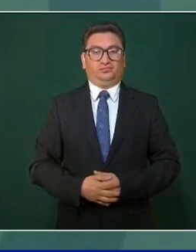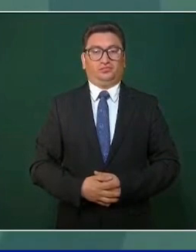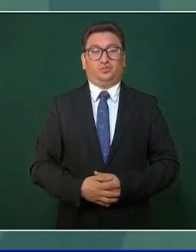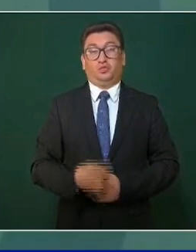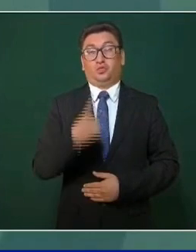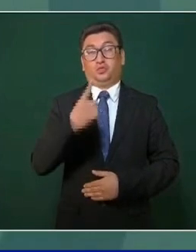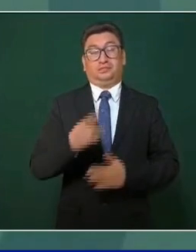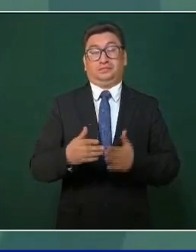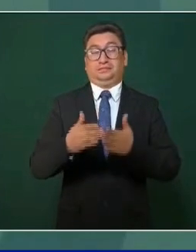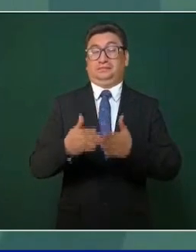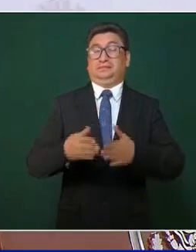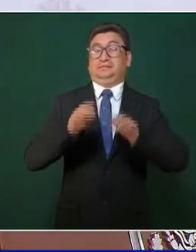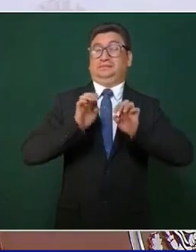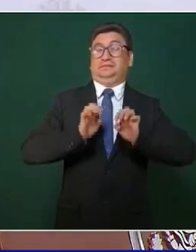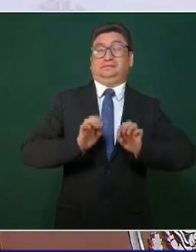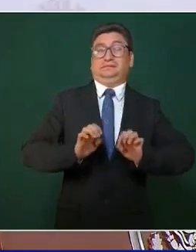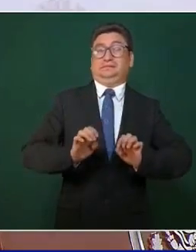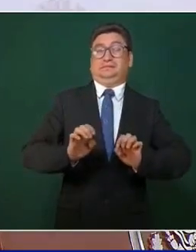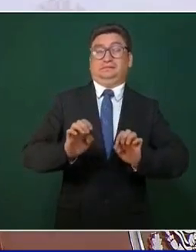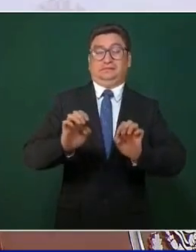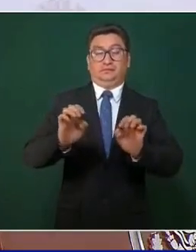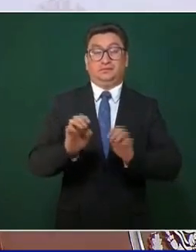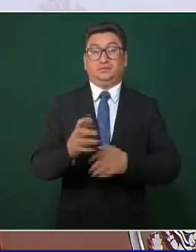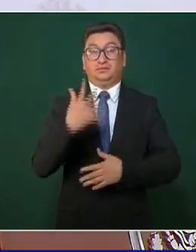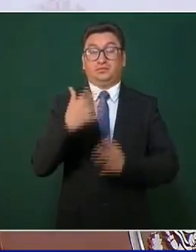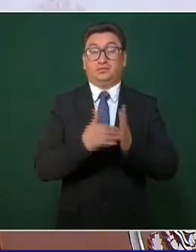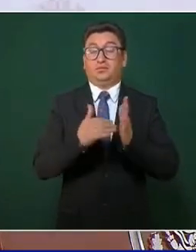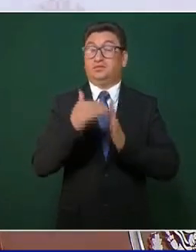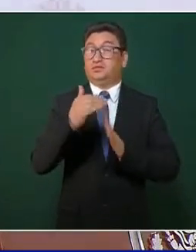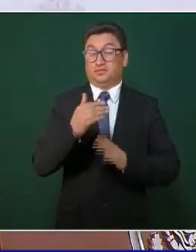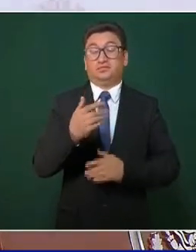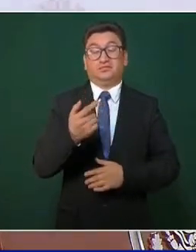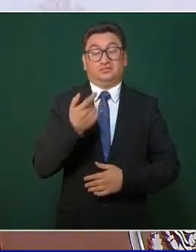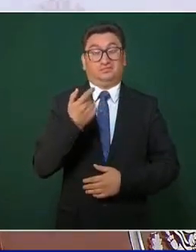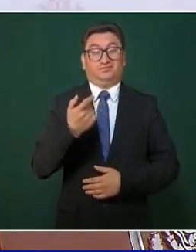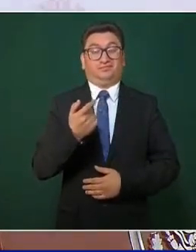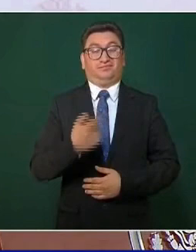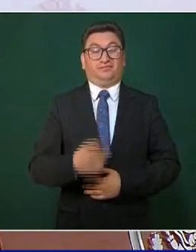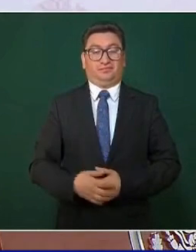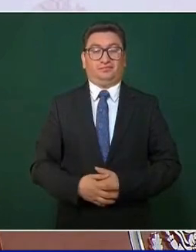un yate, 5,000 millones de pesos.